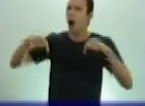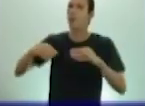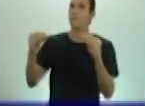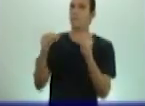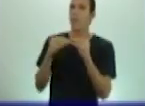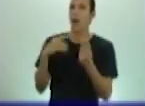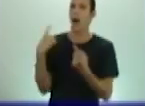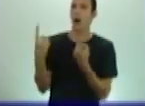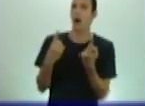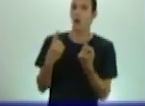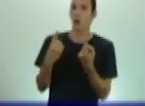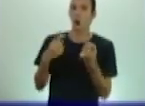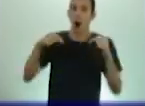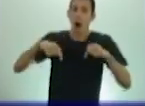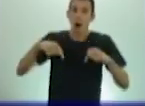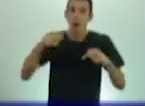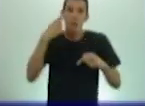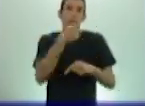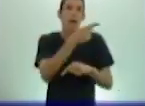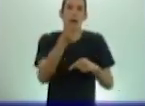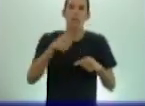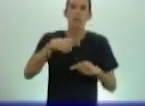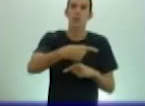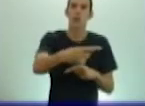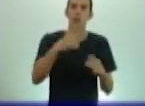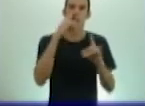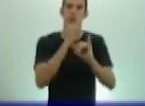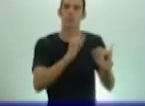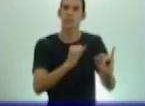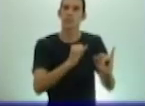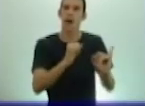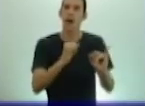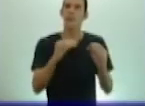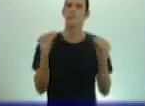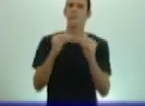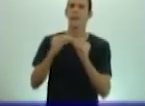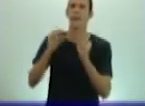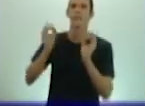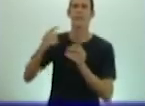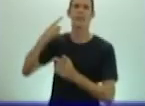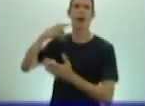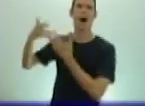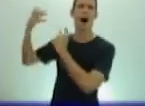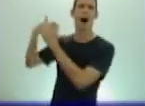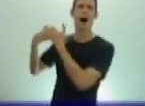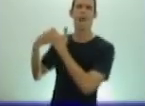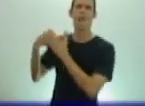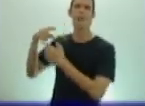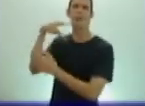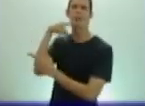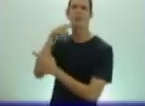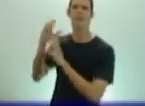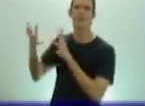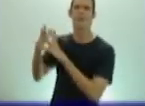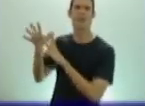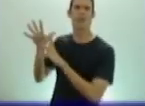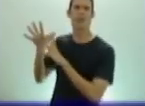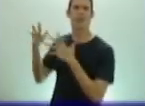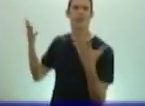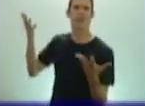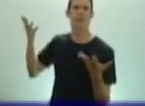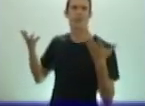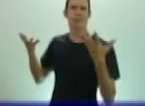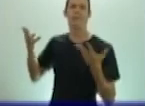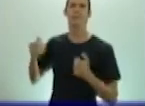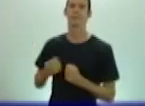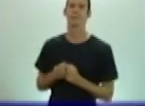corren los pueblos del mundo deben mirar, ¿verdad? Preguntas como esta le van a ayudar a usted papá, a usted mamá, a usted tío, primo, a